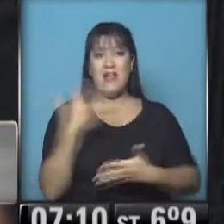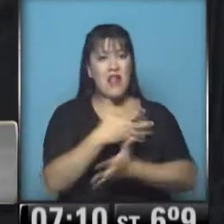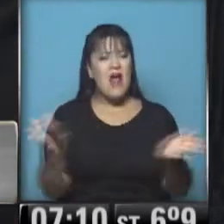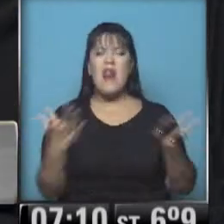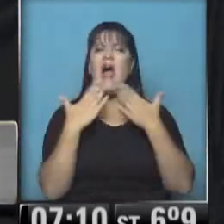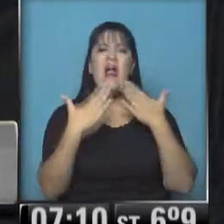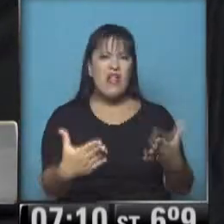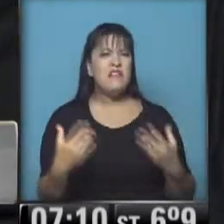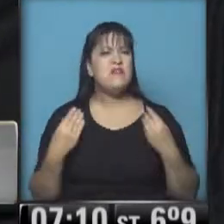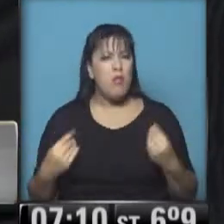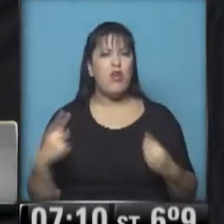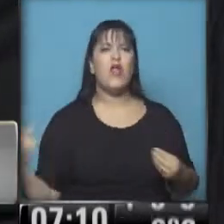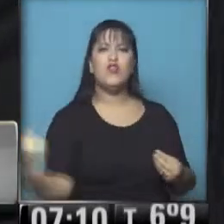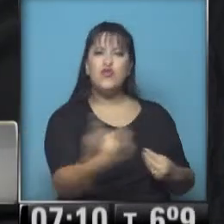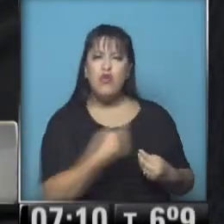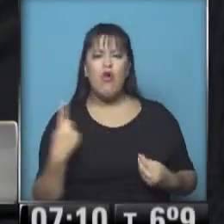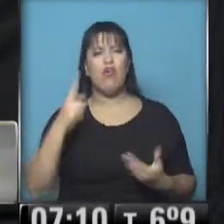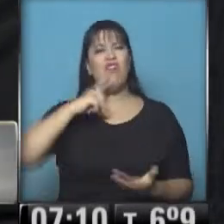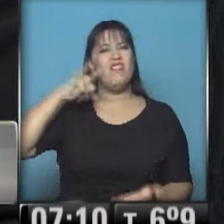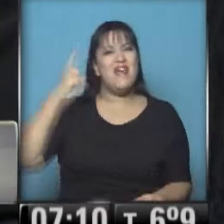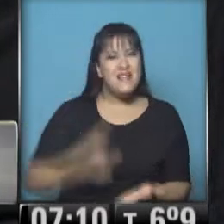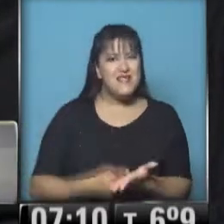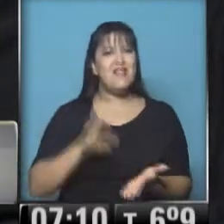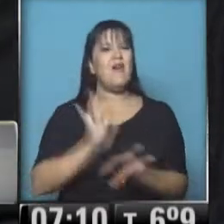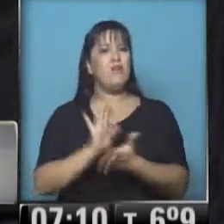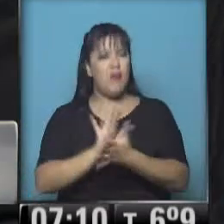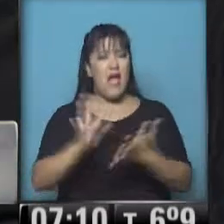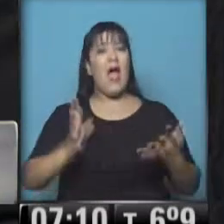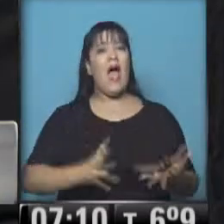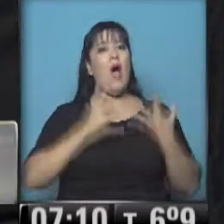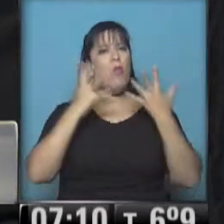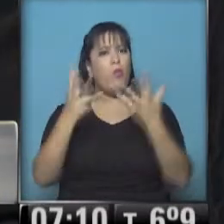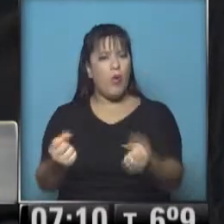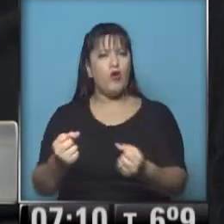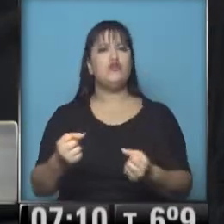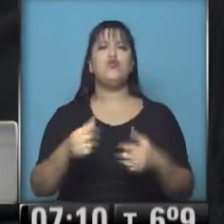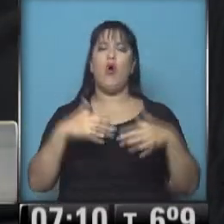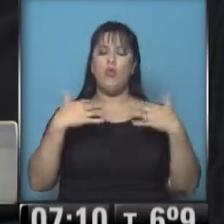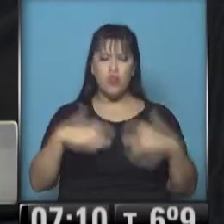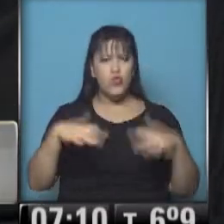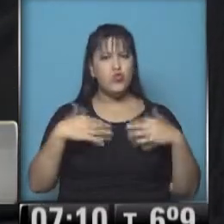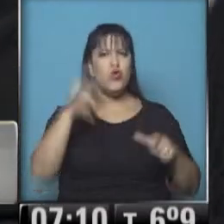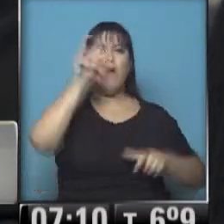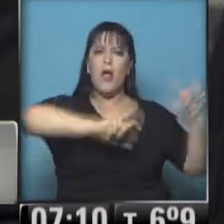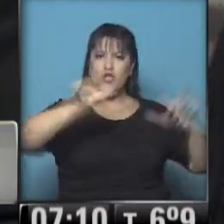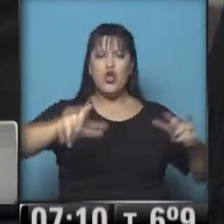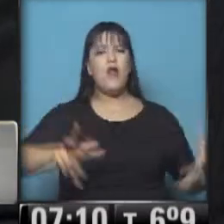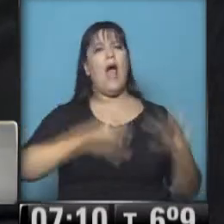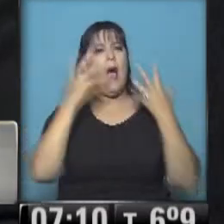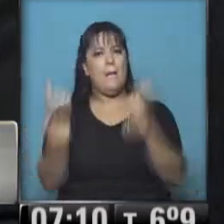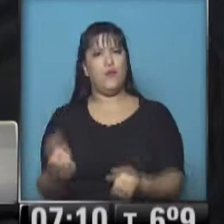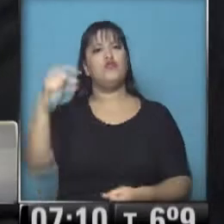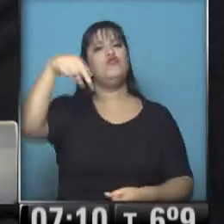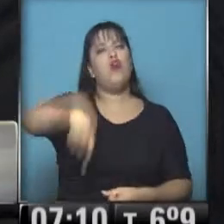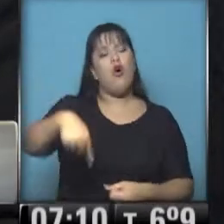decidido a acompañar en forma muy pero muy importante esta jornada de